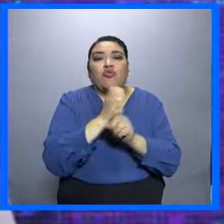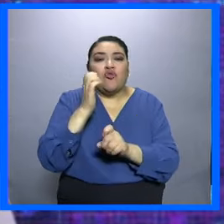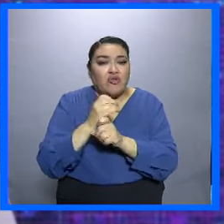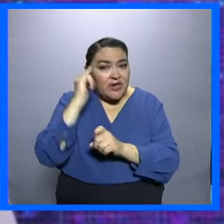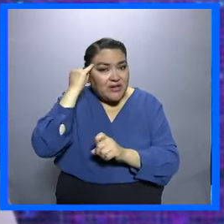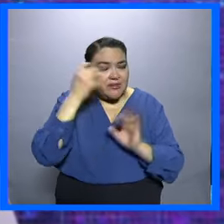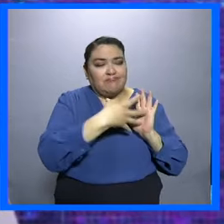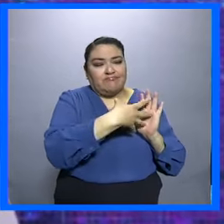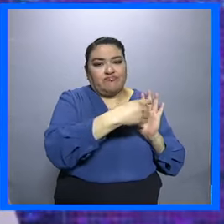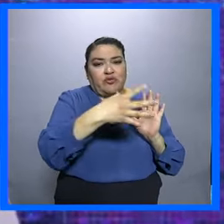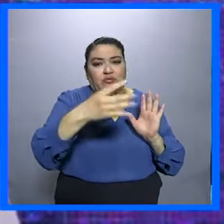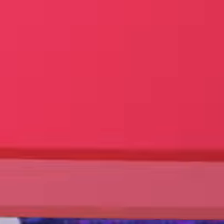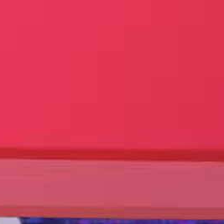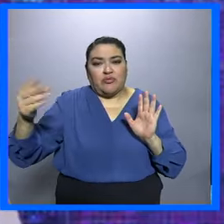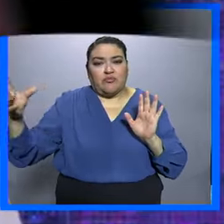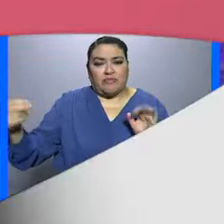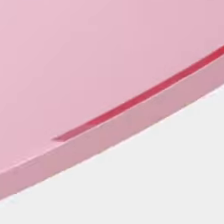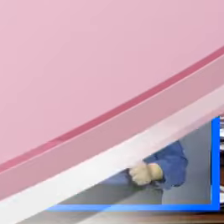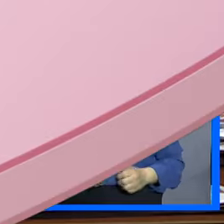del estado.